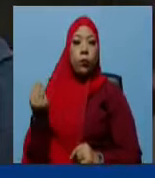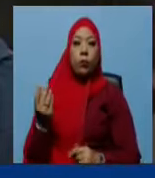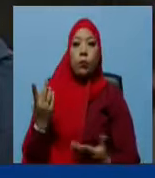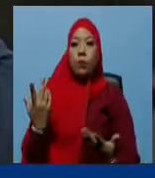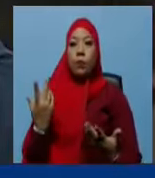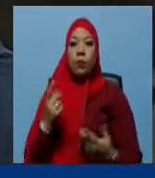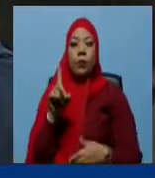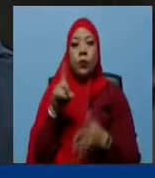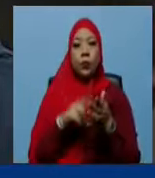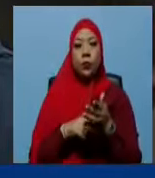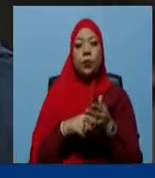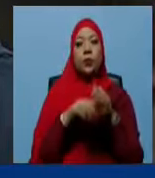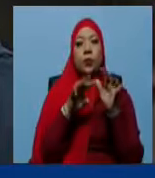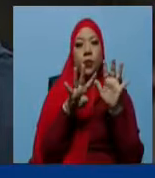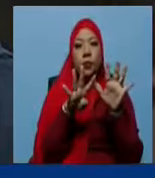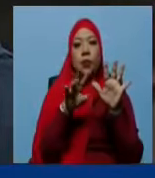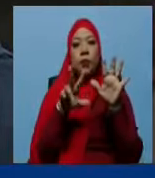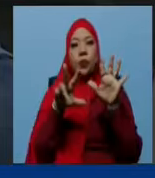80.